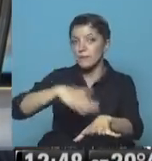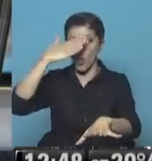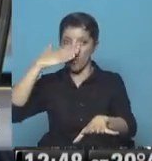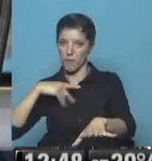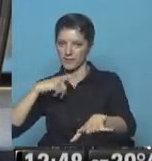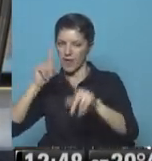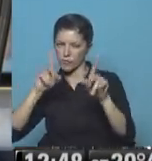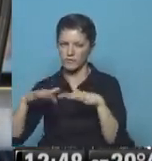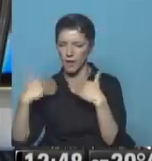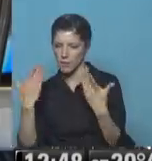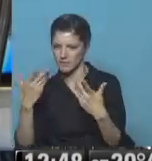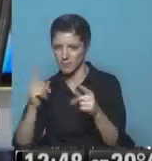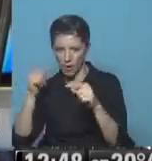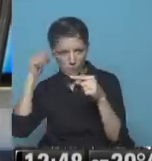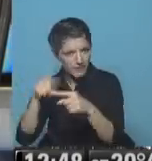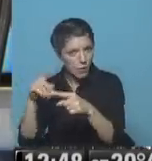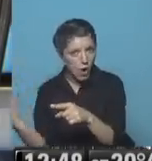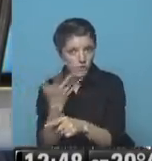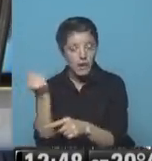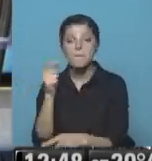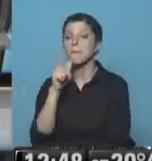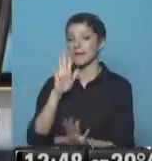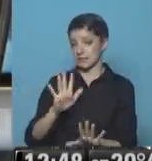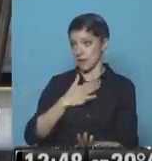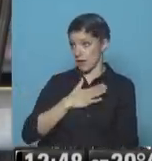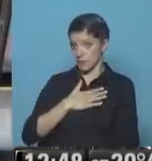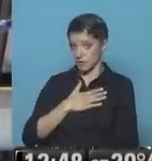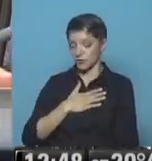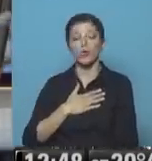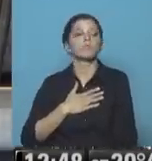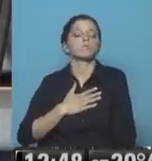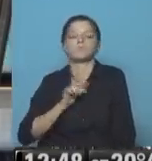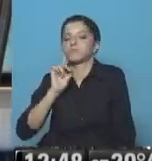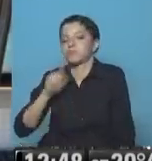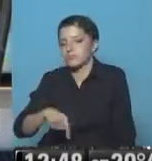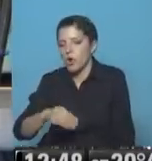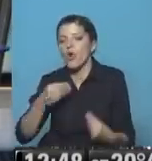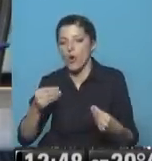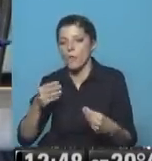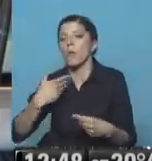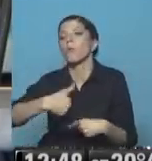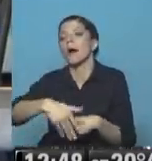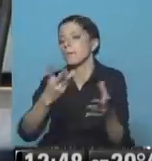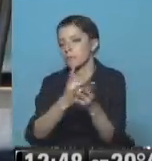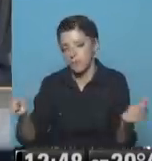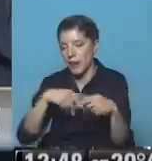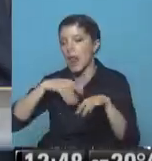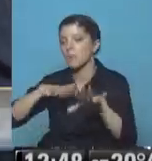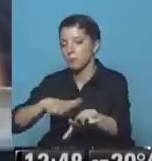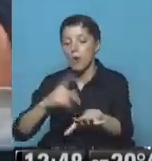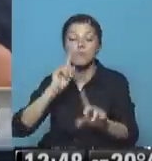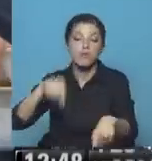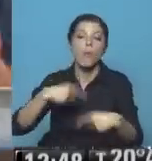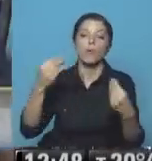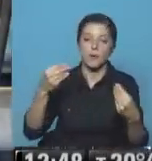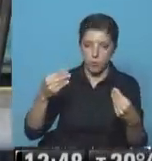con un determinado fin. En este caso me parece que fue eso. Bueno, no se sabe, por supuesto, como siempre, cómo van a terminar esas manifestaciones, porque pueden irse